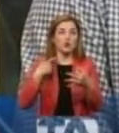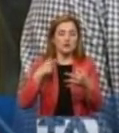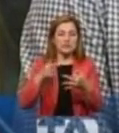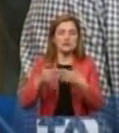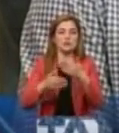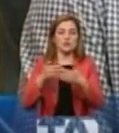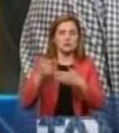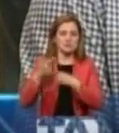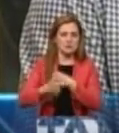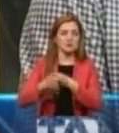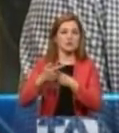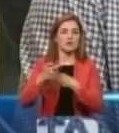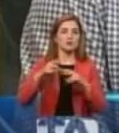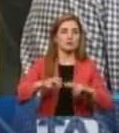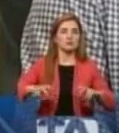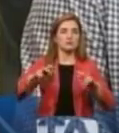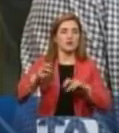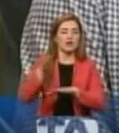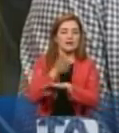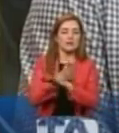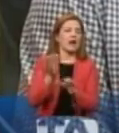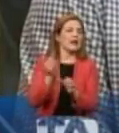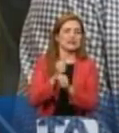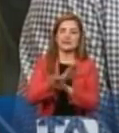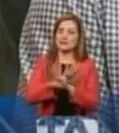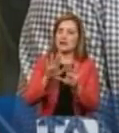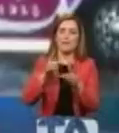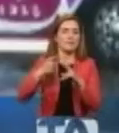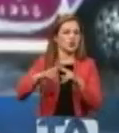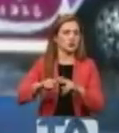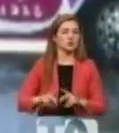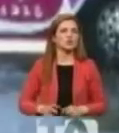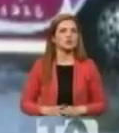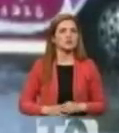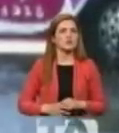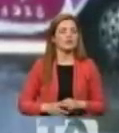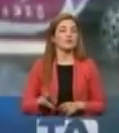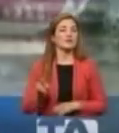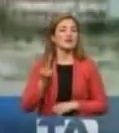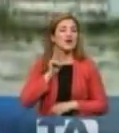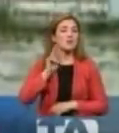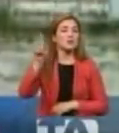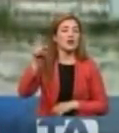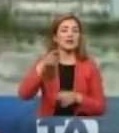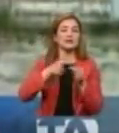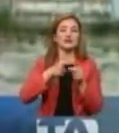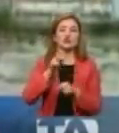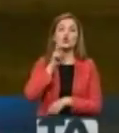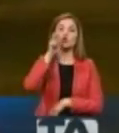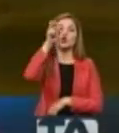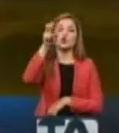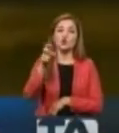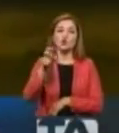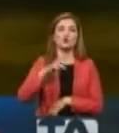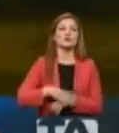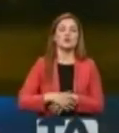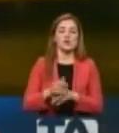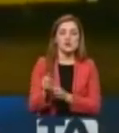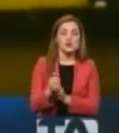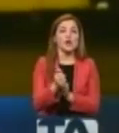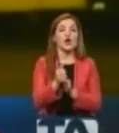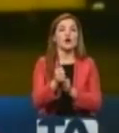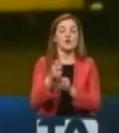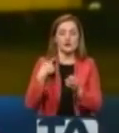judicializarlos, perdón, dentro de la investigación previa que ya está en proceso. Sus víctimas han sido el Quito Turbús, los alimentadores